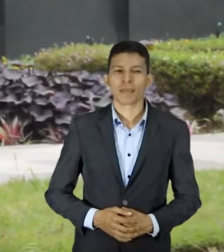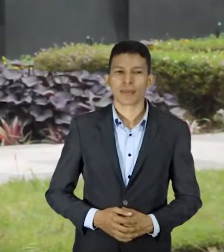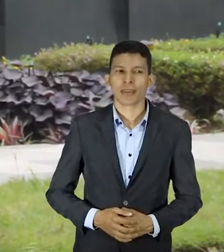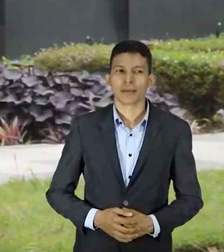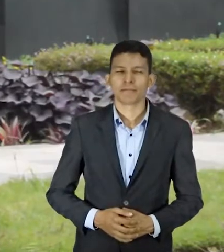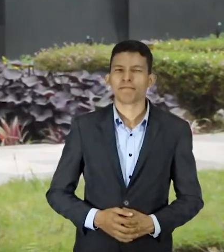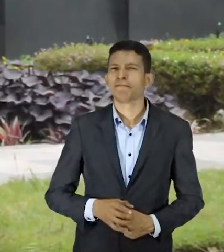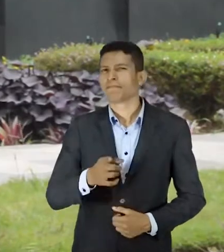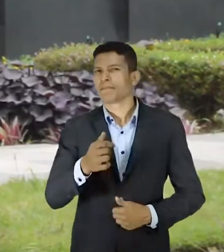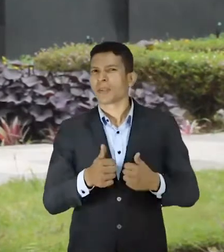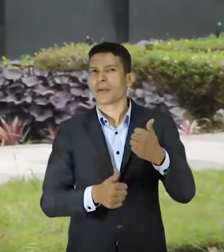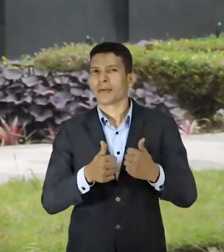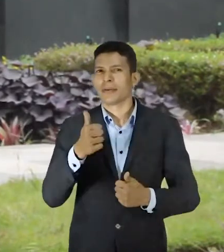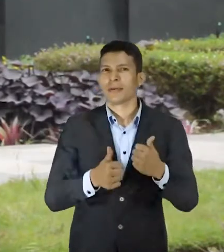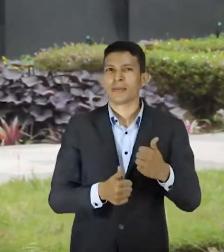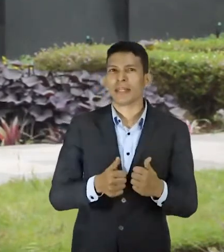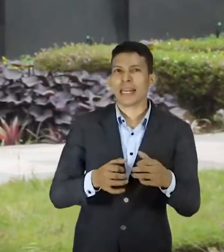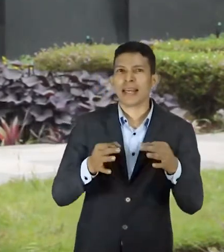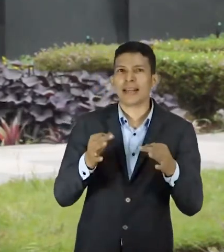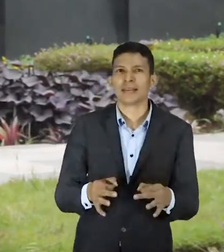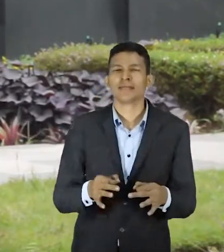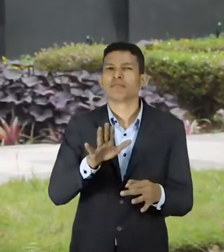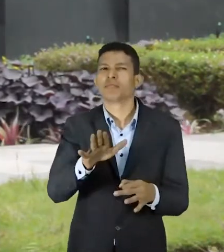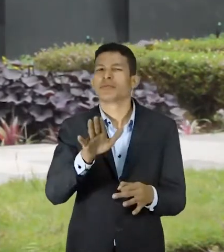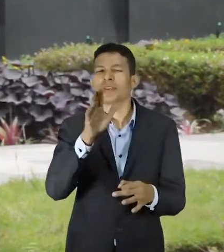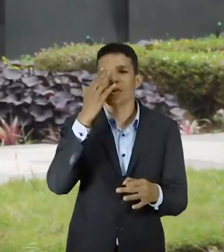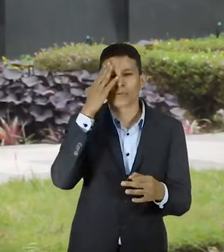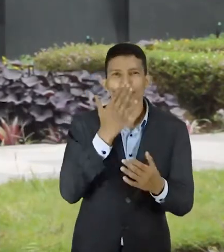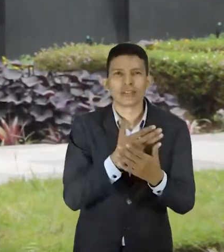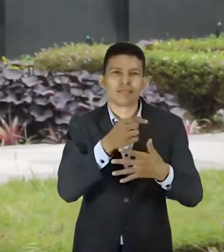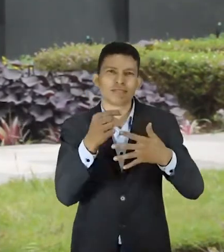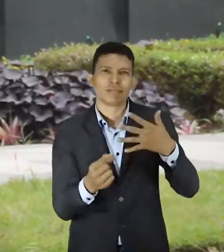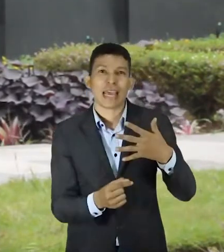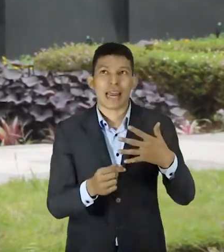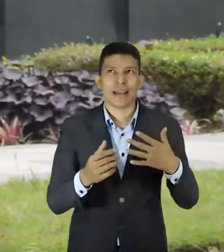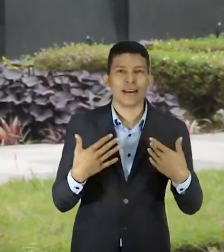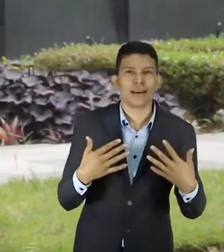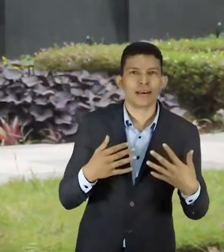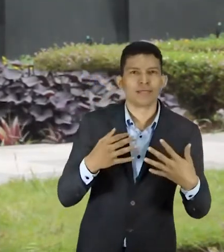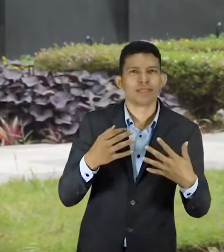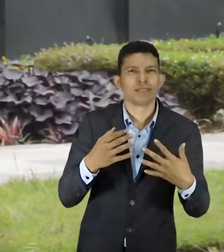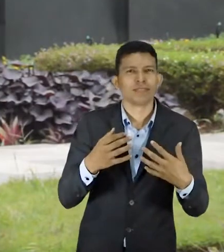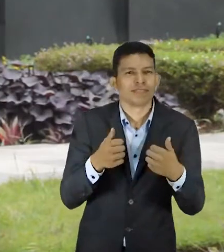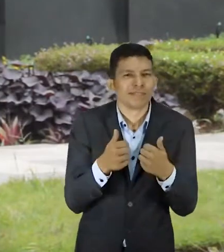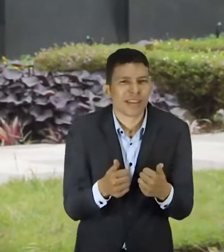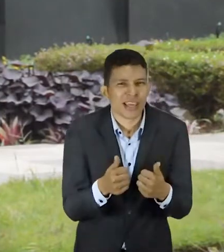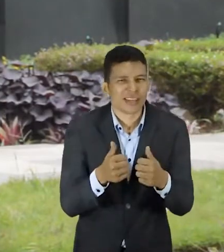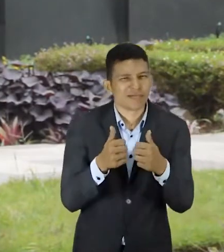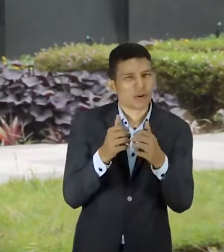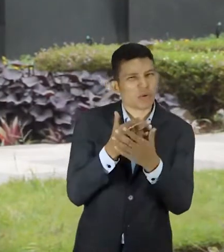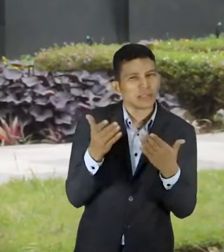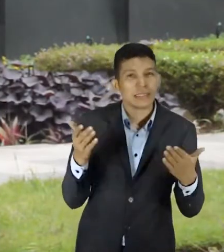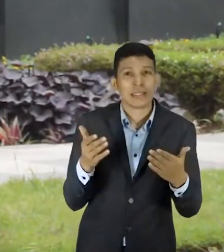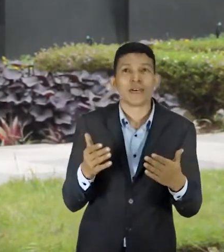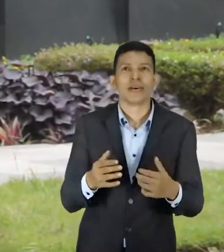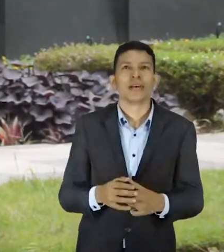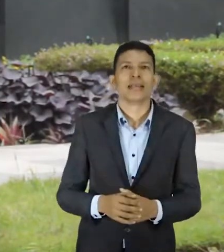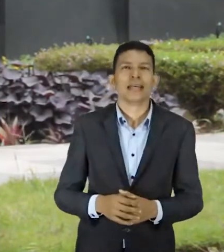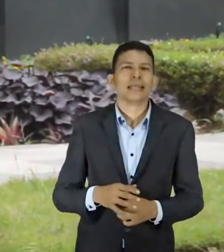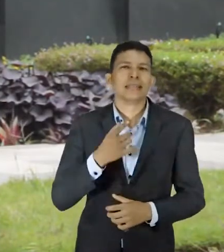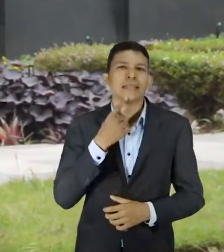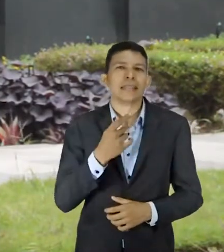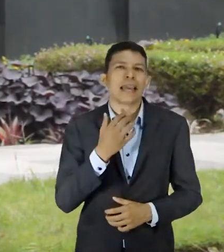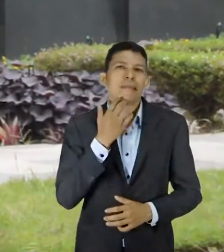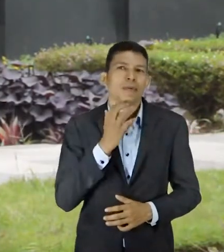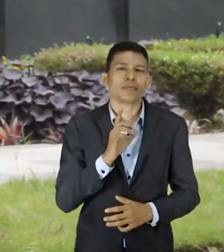importante sentir esa buena actitud, tener una forma Sí. positiva ante las cosas, pero